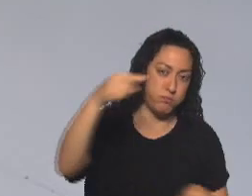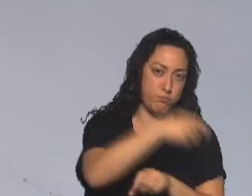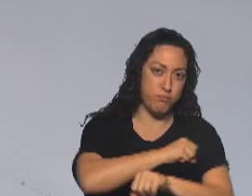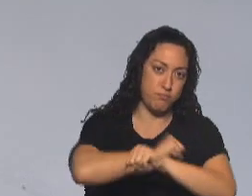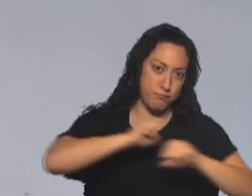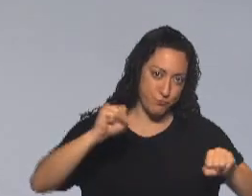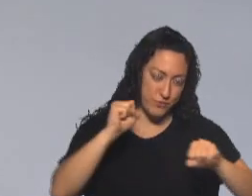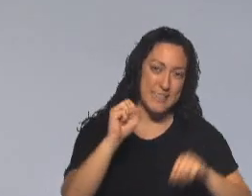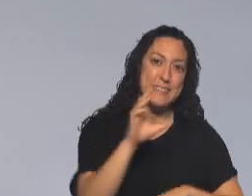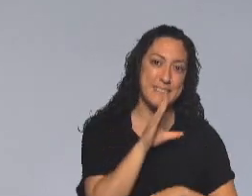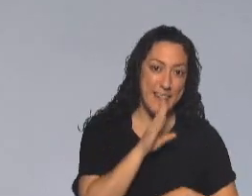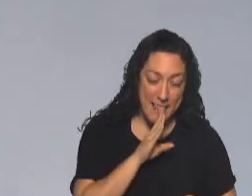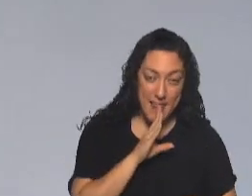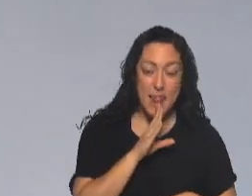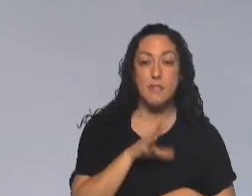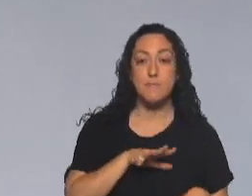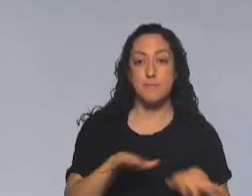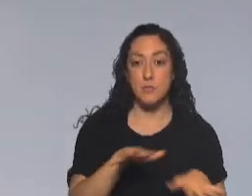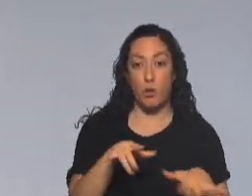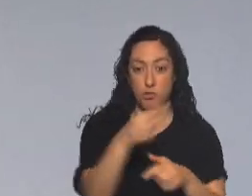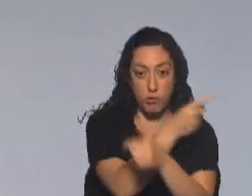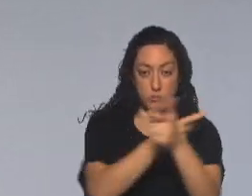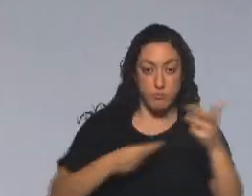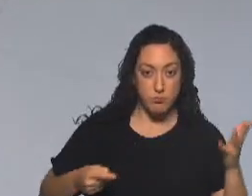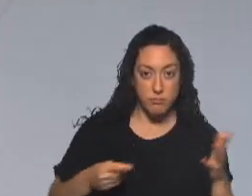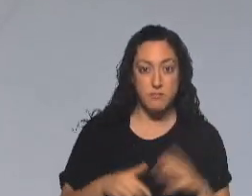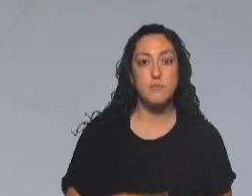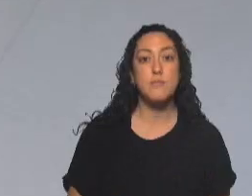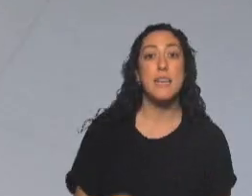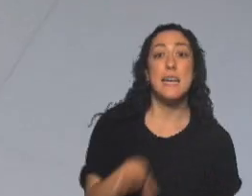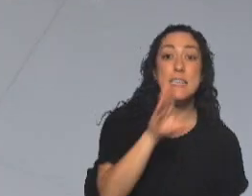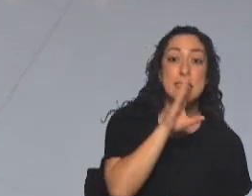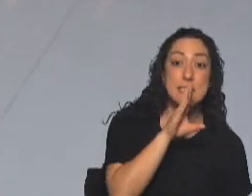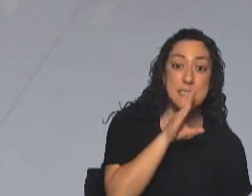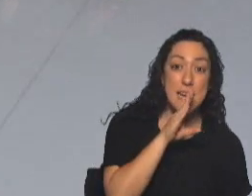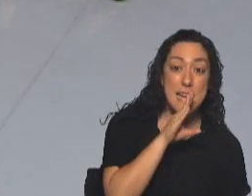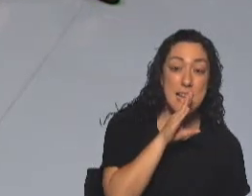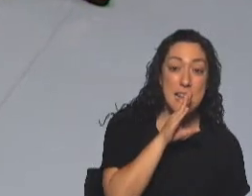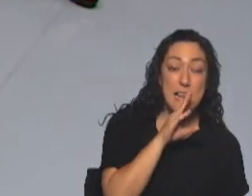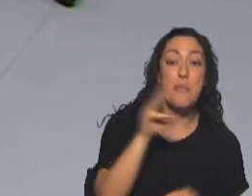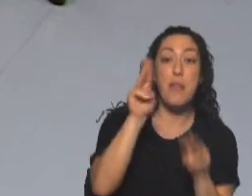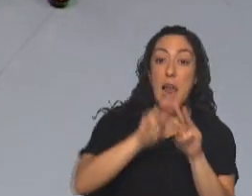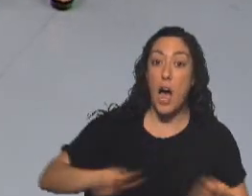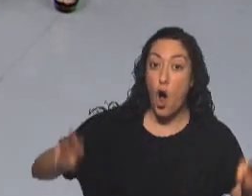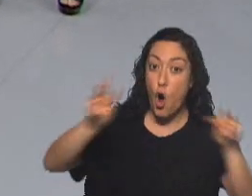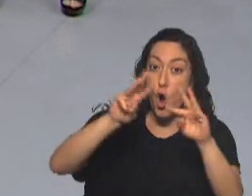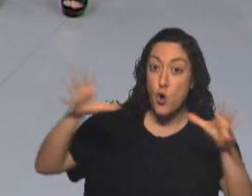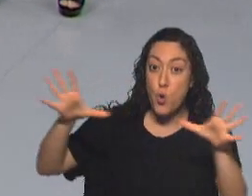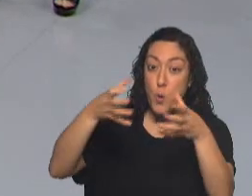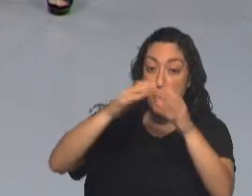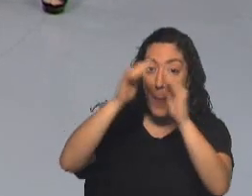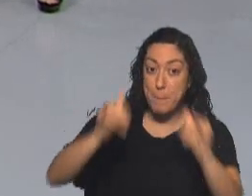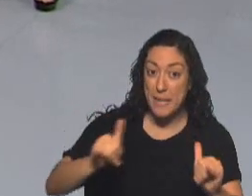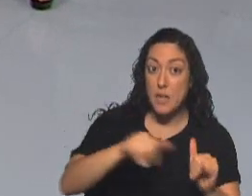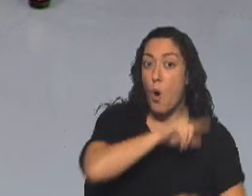varios acontecimientos, ya lo estamos viendo. Por un lado, ataques israelíes a las fuerzas de paz de la ONU. Esto fue en los